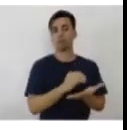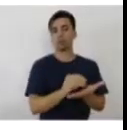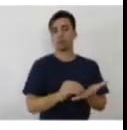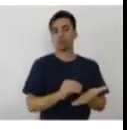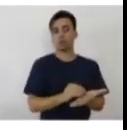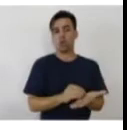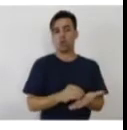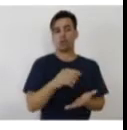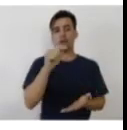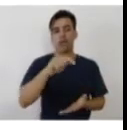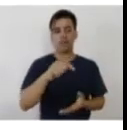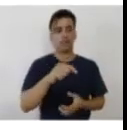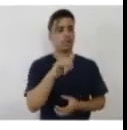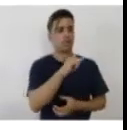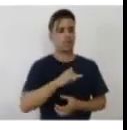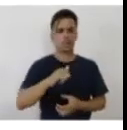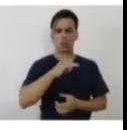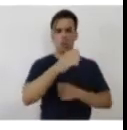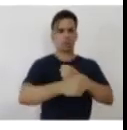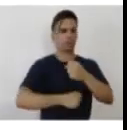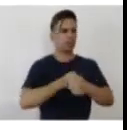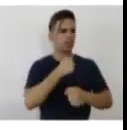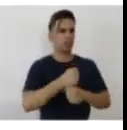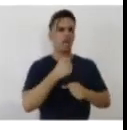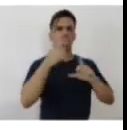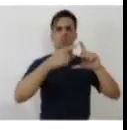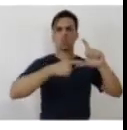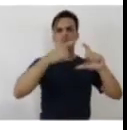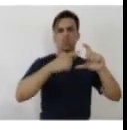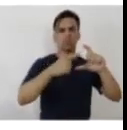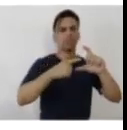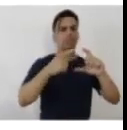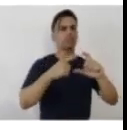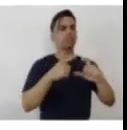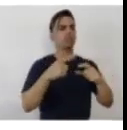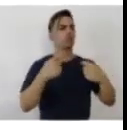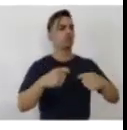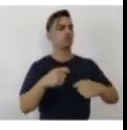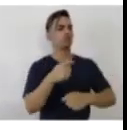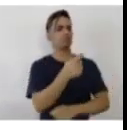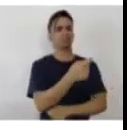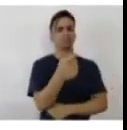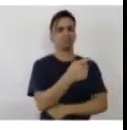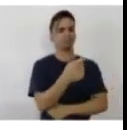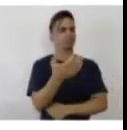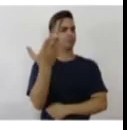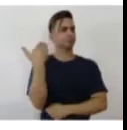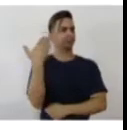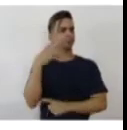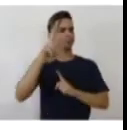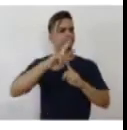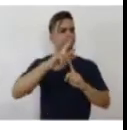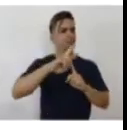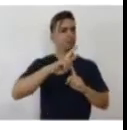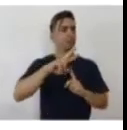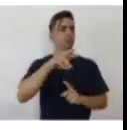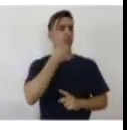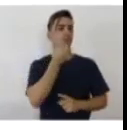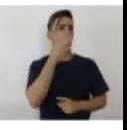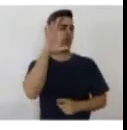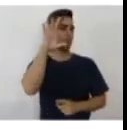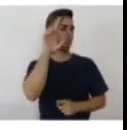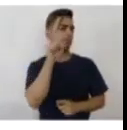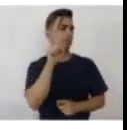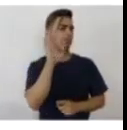en los cuales tendríamos que estar aplicando algunos contenidos que hemos estado orientando en encuentros anteriores y